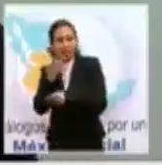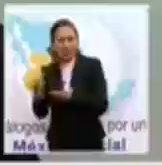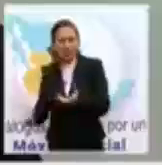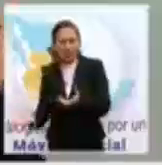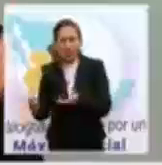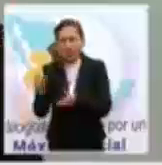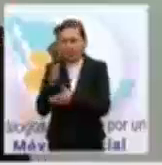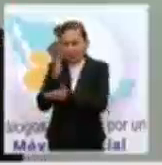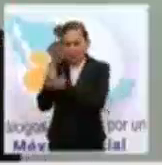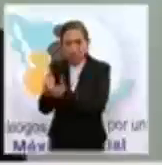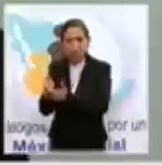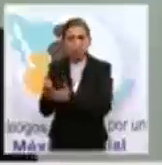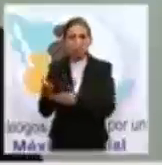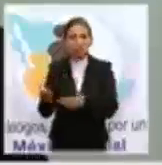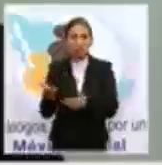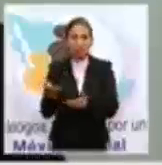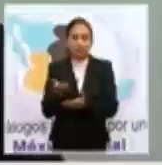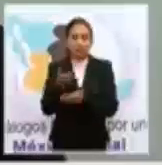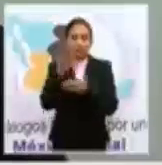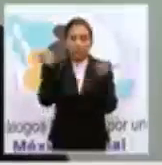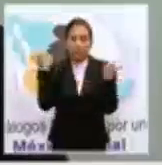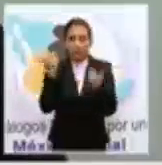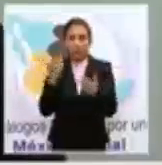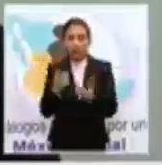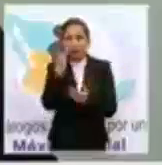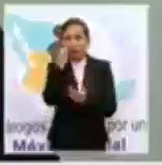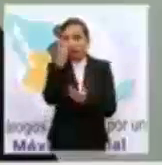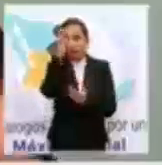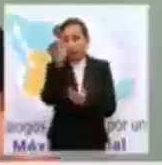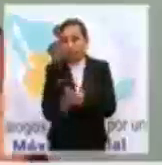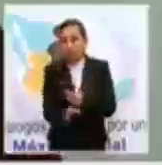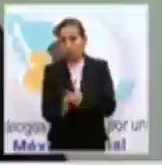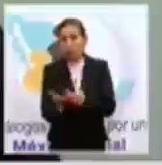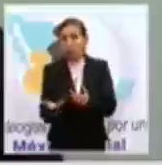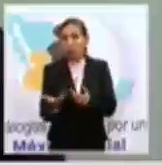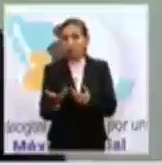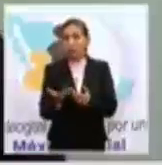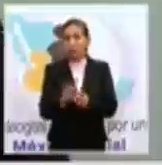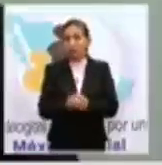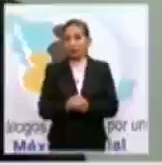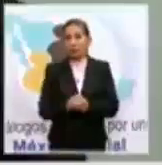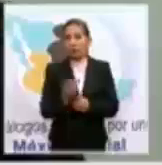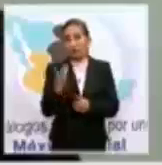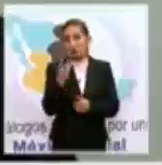de 3, no sé, cuando mucho 2%, otra vez no hay datos, ¿no?